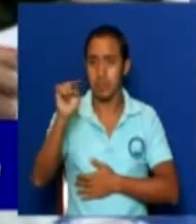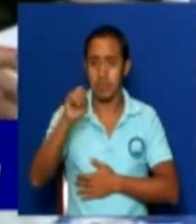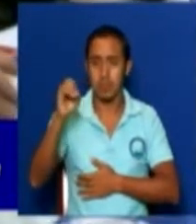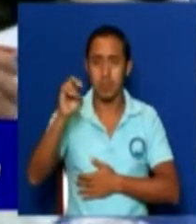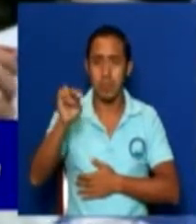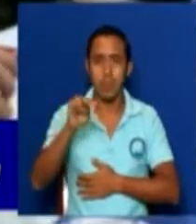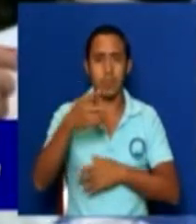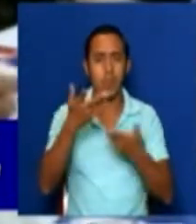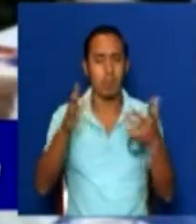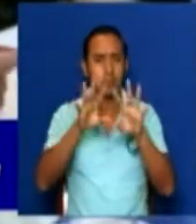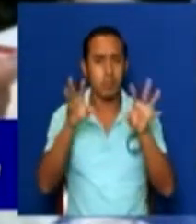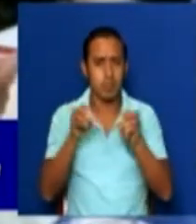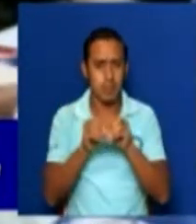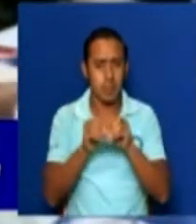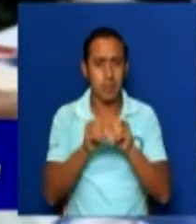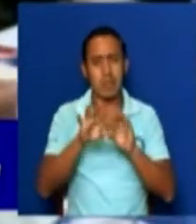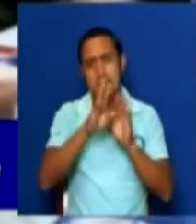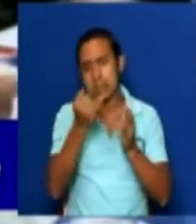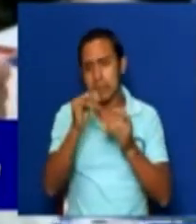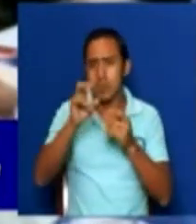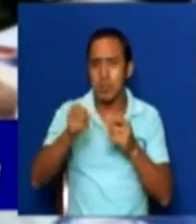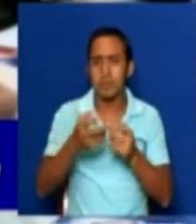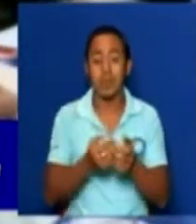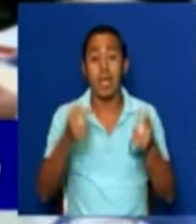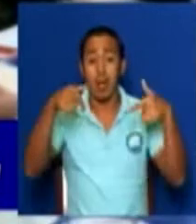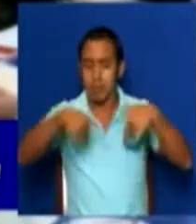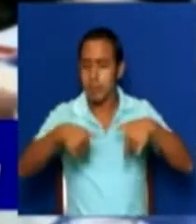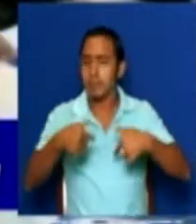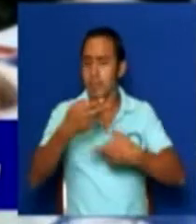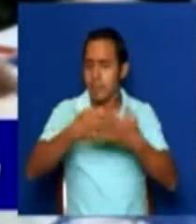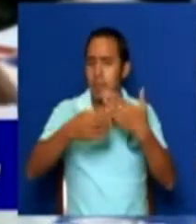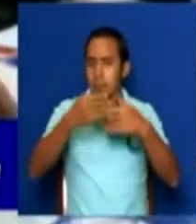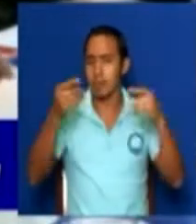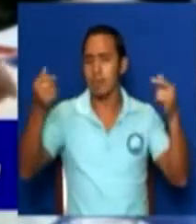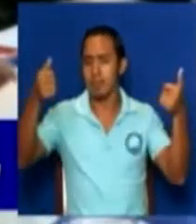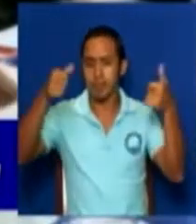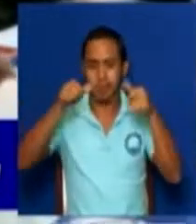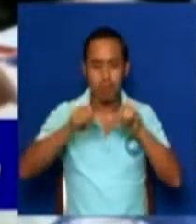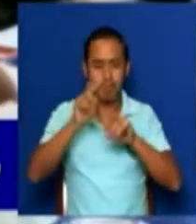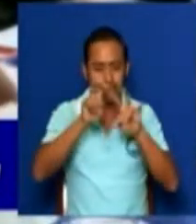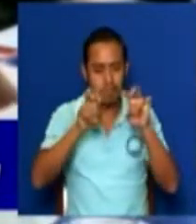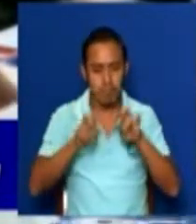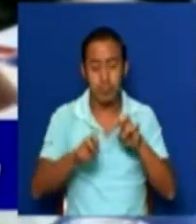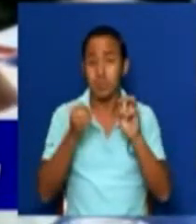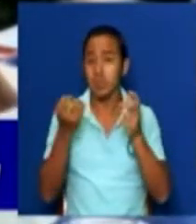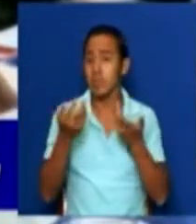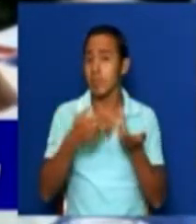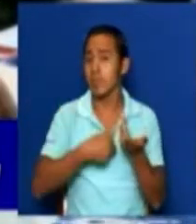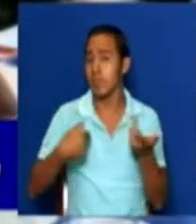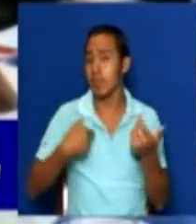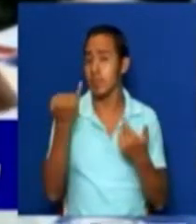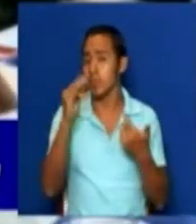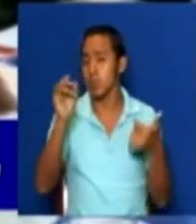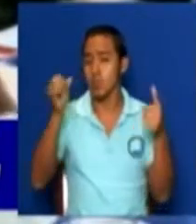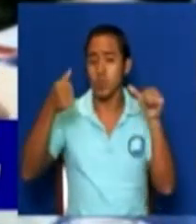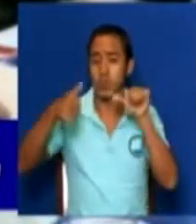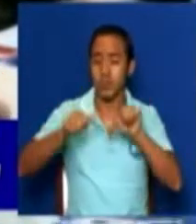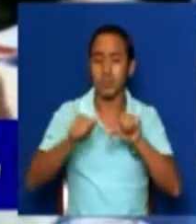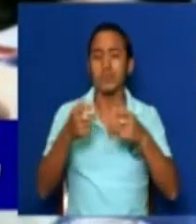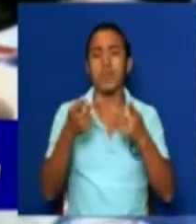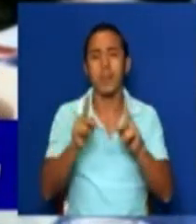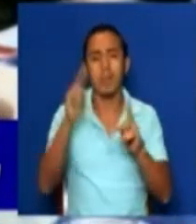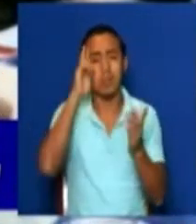sustantivo. Estamos construyendo ese consenso. Pero también quiero remarcar que tenemos